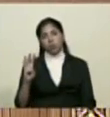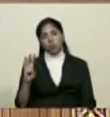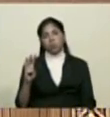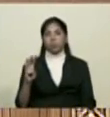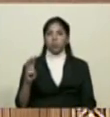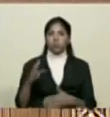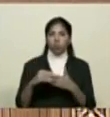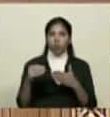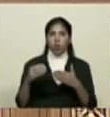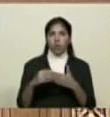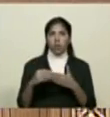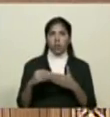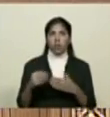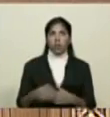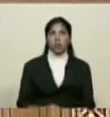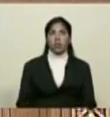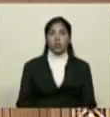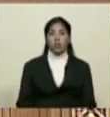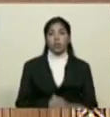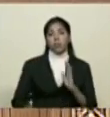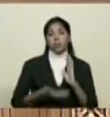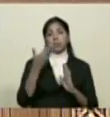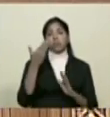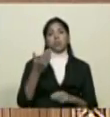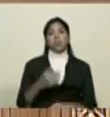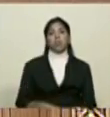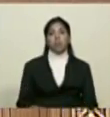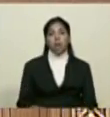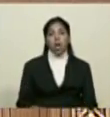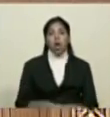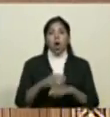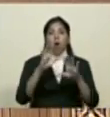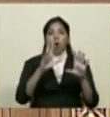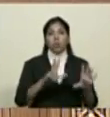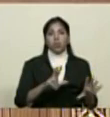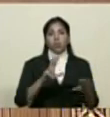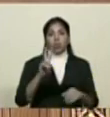$1.5 y $4 por kilogramo. Es decir, un sobreprecio de